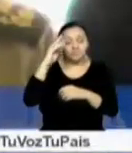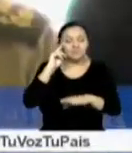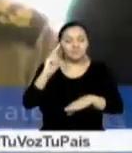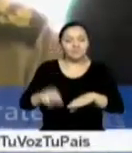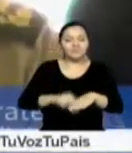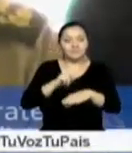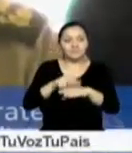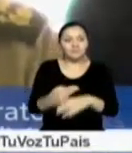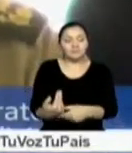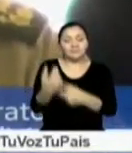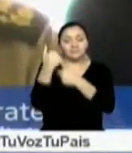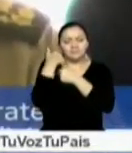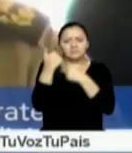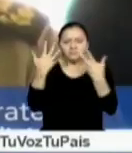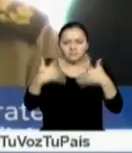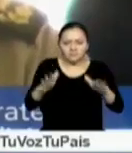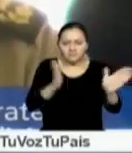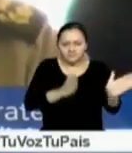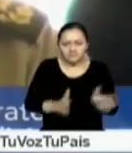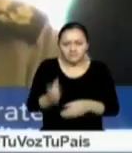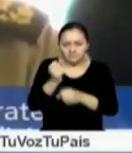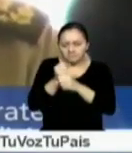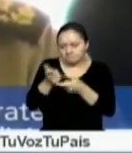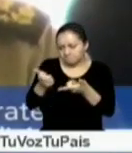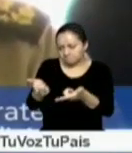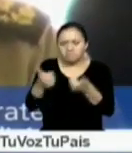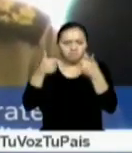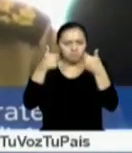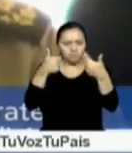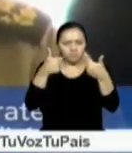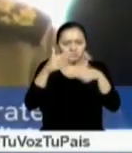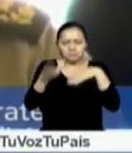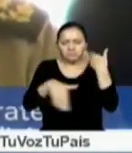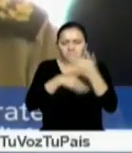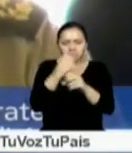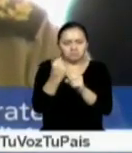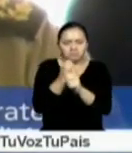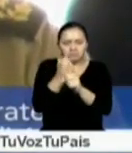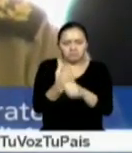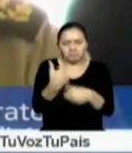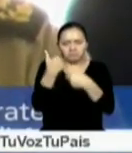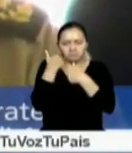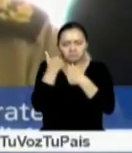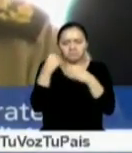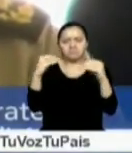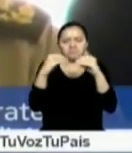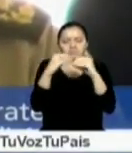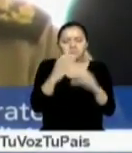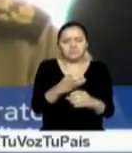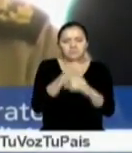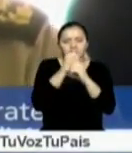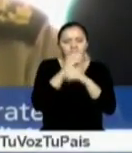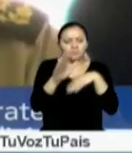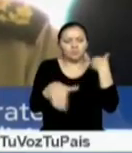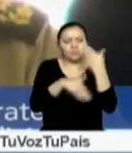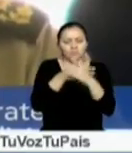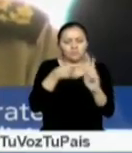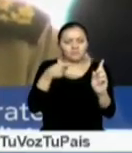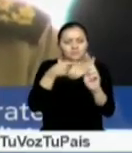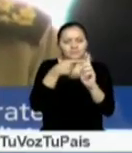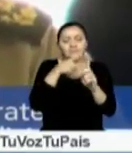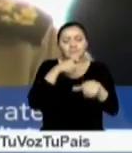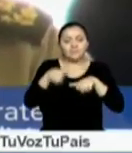correspondió a nosotros pues realizamos un gran trabajo una gran tarea la seguridad que correspondió a los